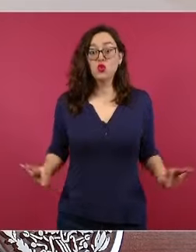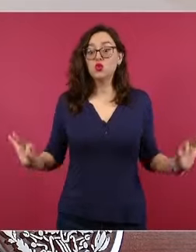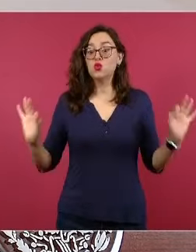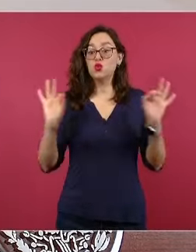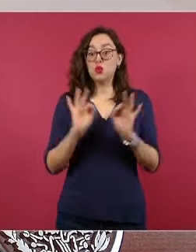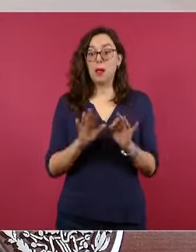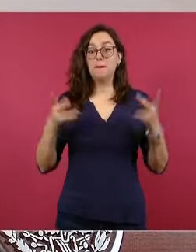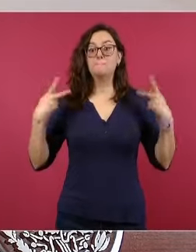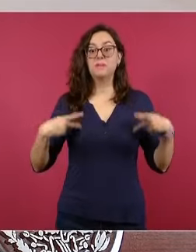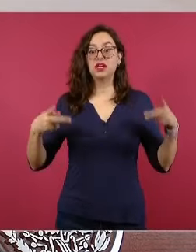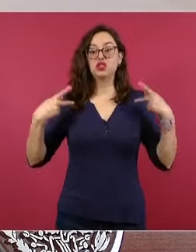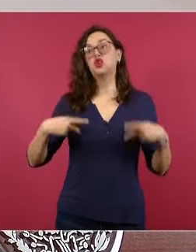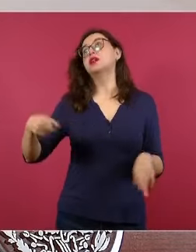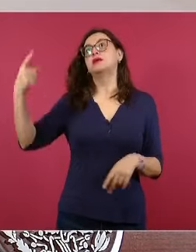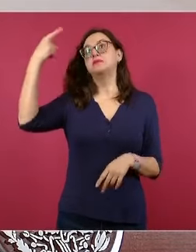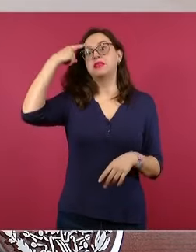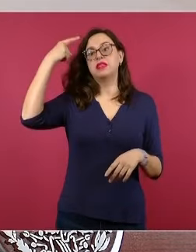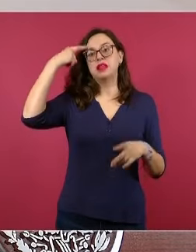de